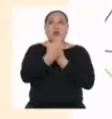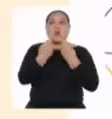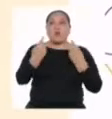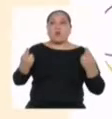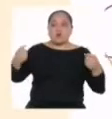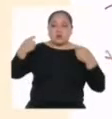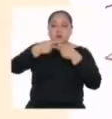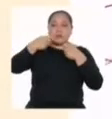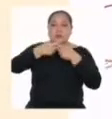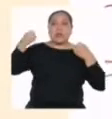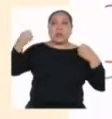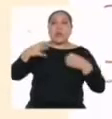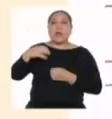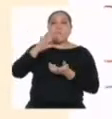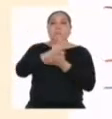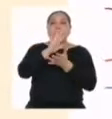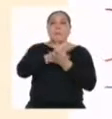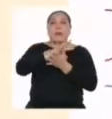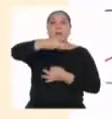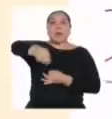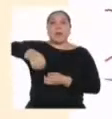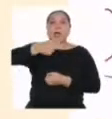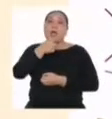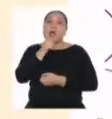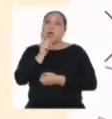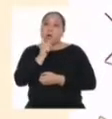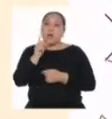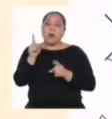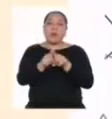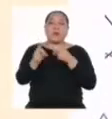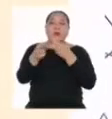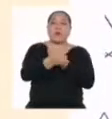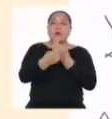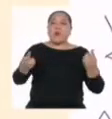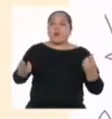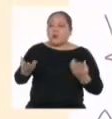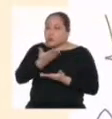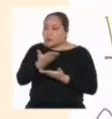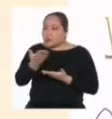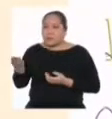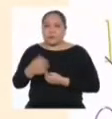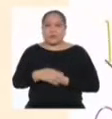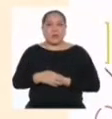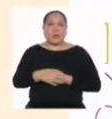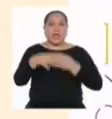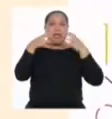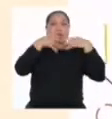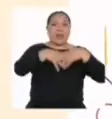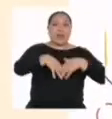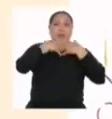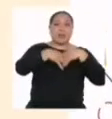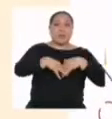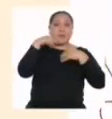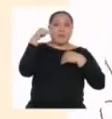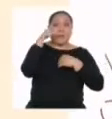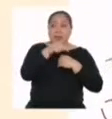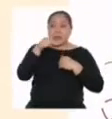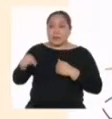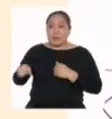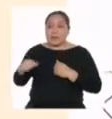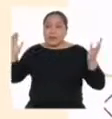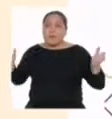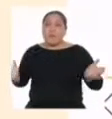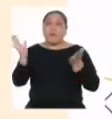recursos de energía, papel, agua y recursos logísticos, y las empresas en las cuales